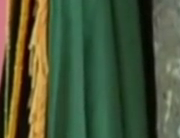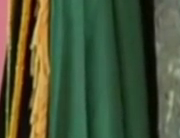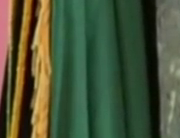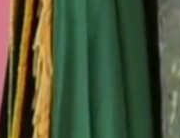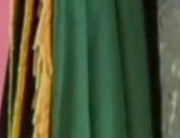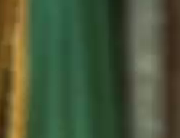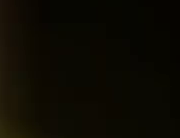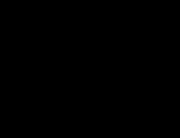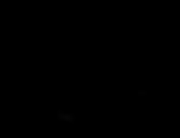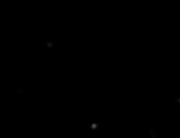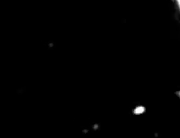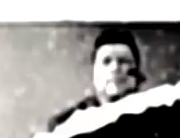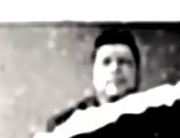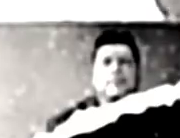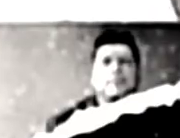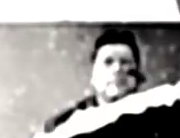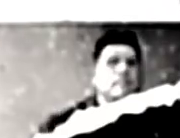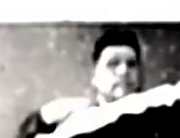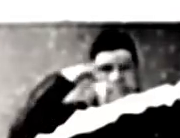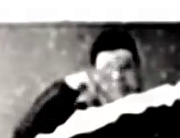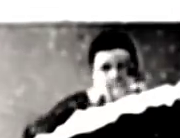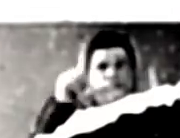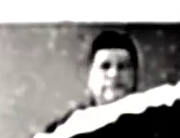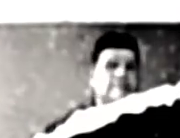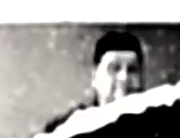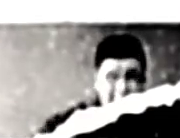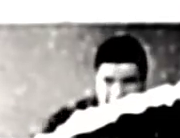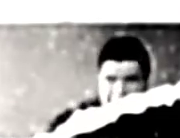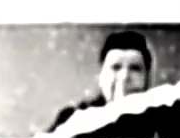quiere. ¡Viva México!